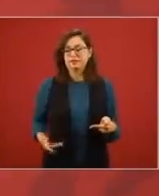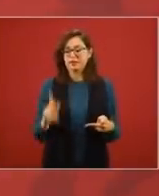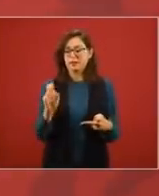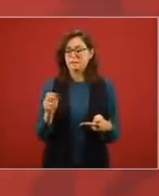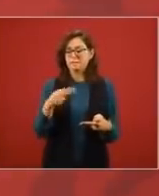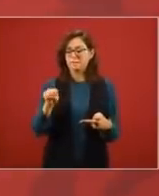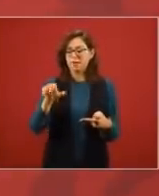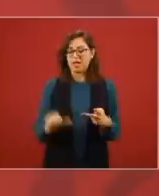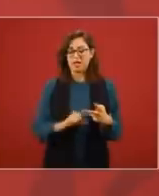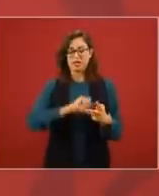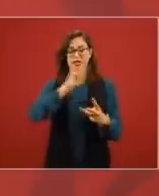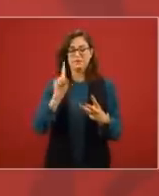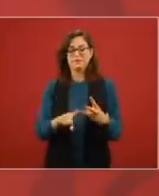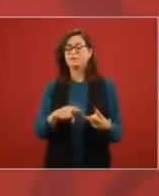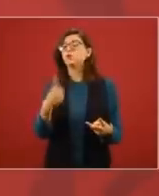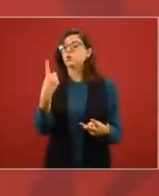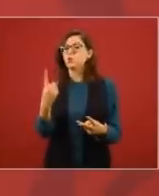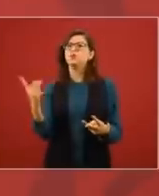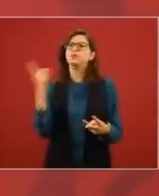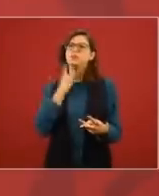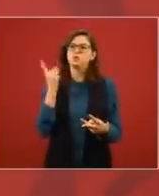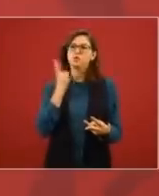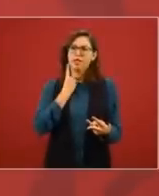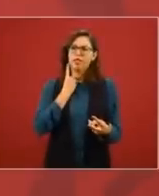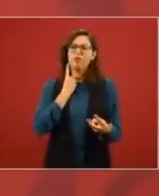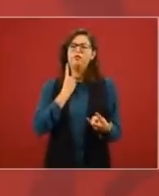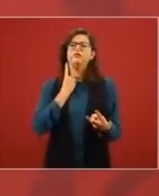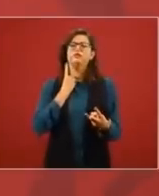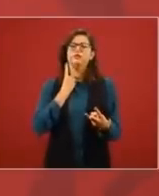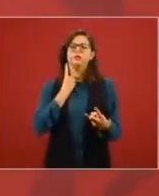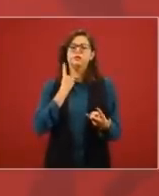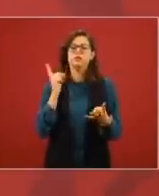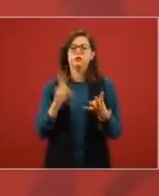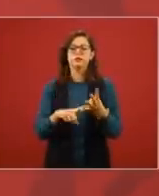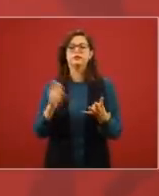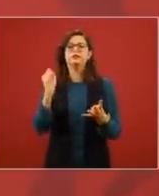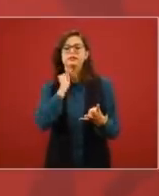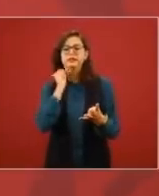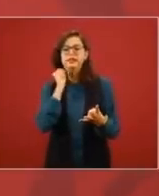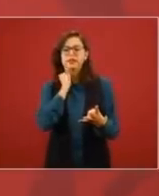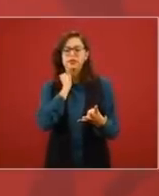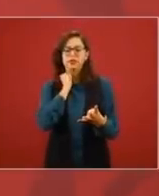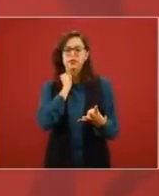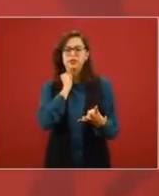el diputado al que hacen mención los senadores